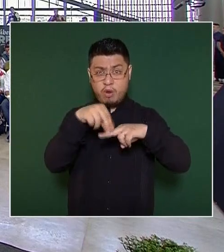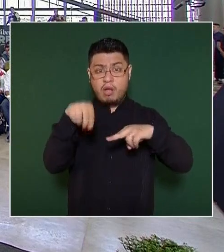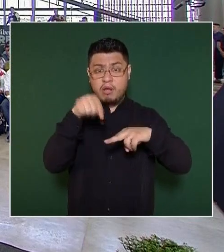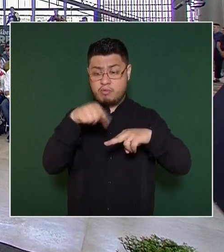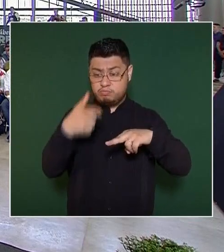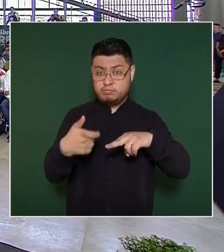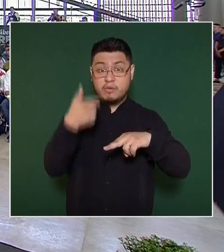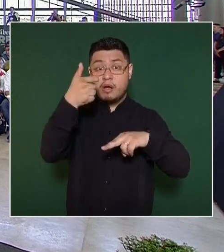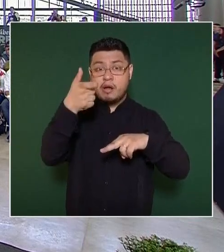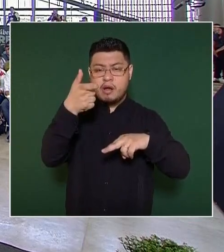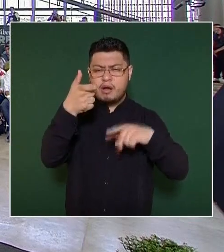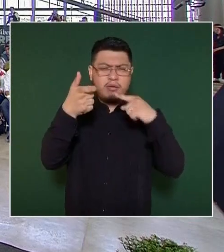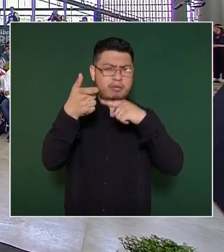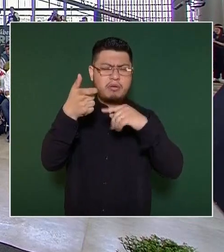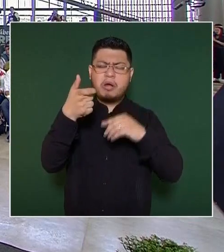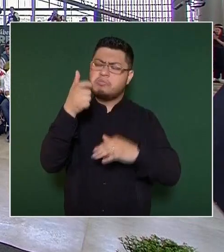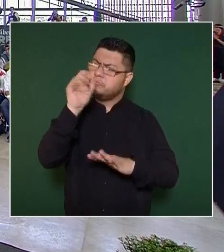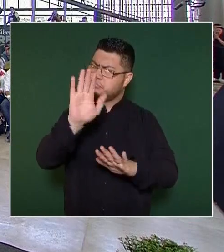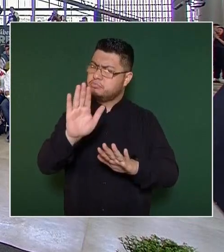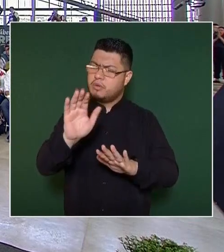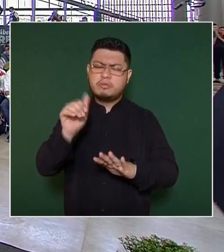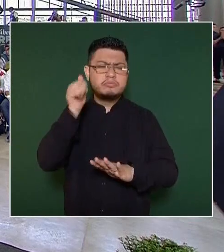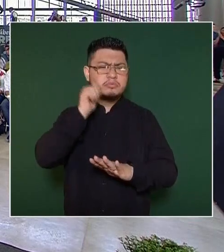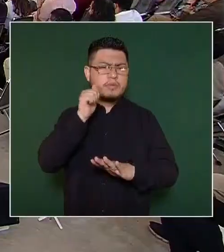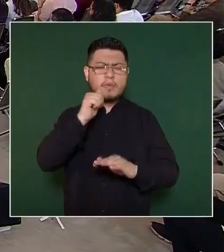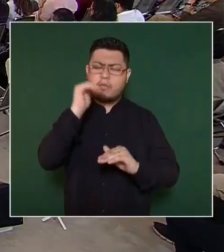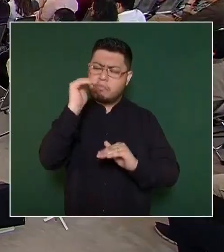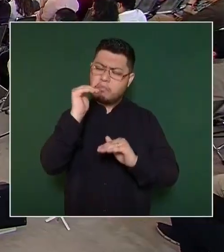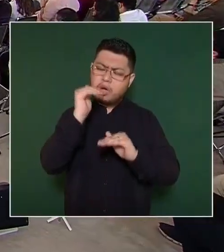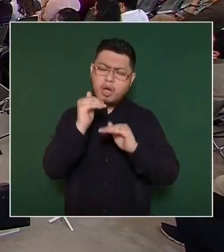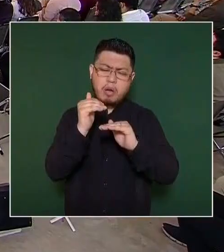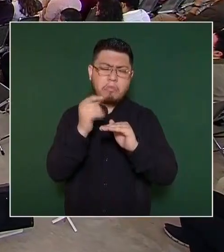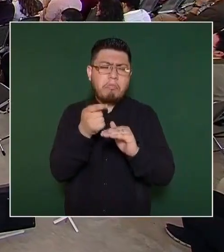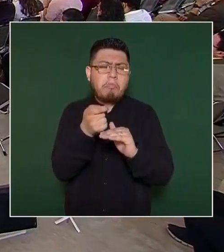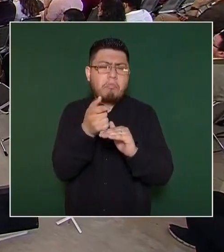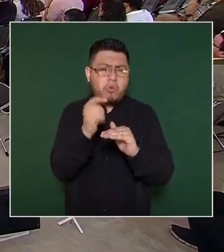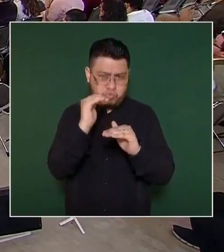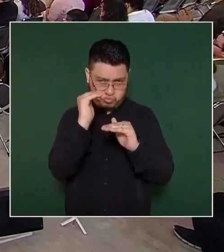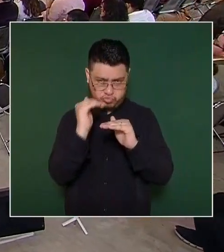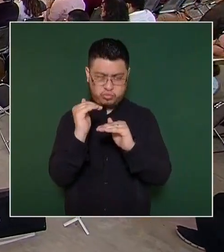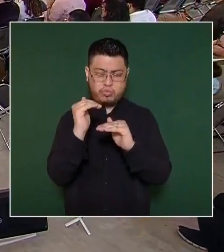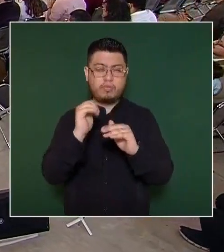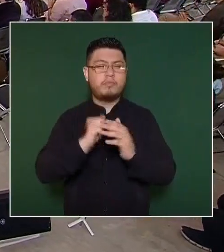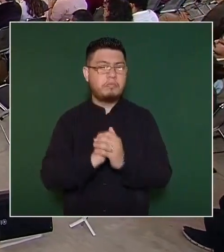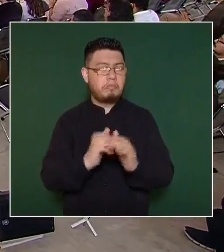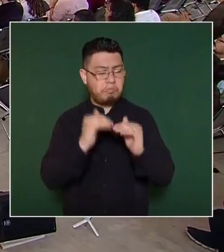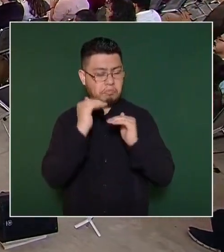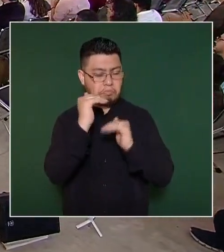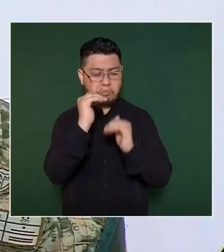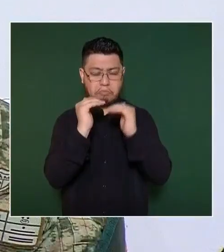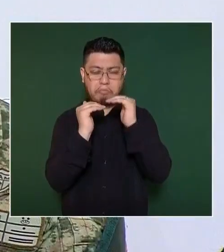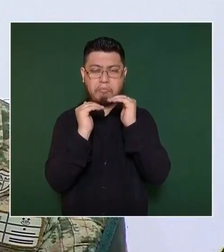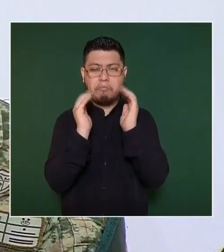estar siempre, aunque sea poquito, porque es bendito,